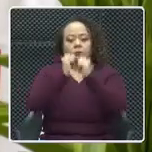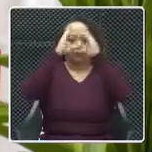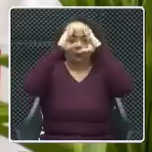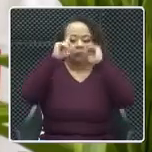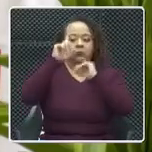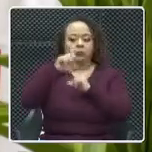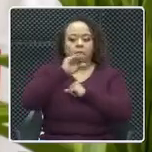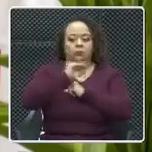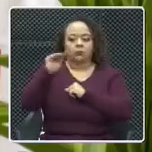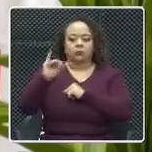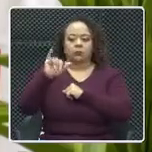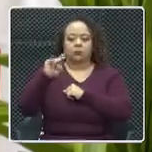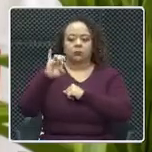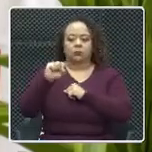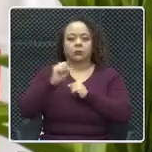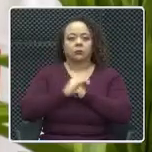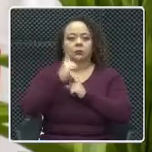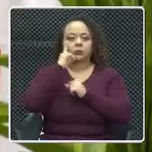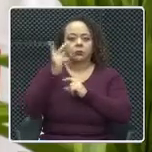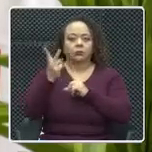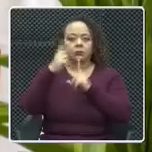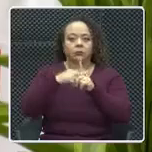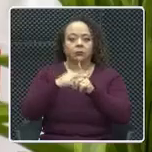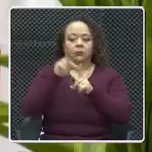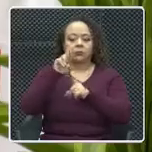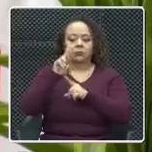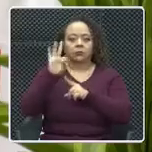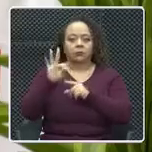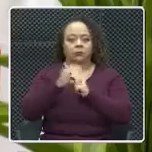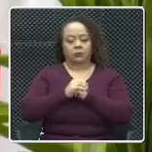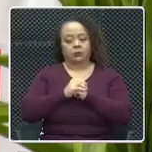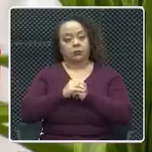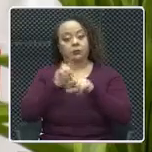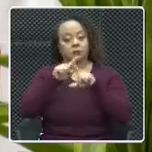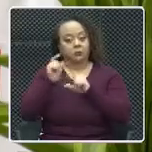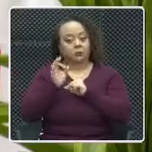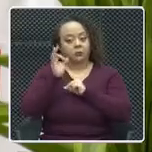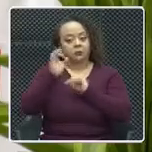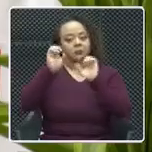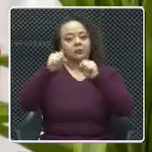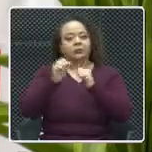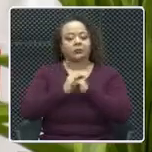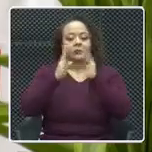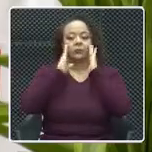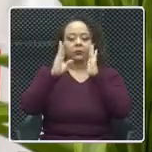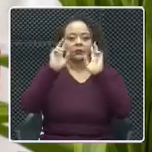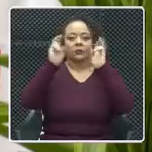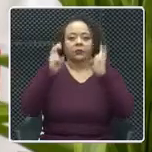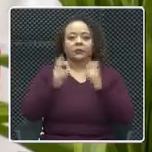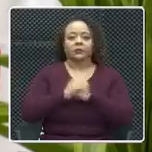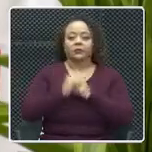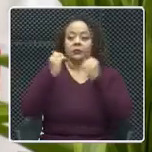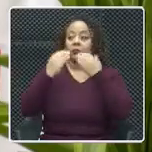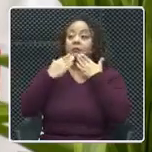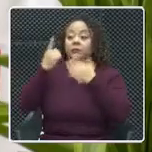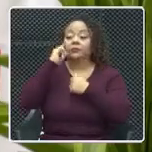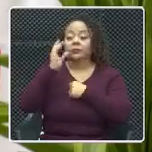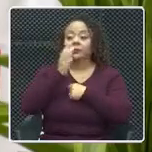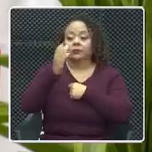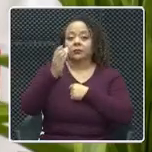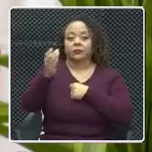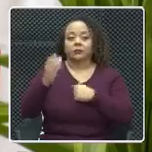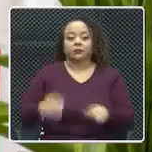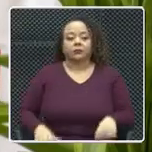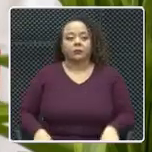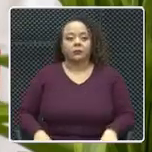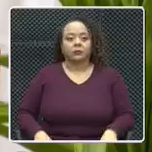de trasladar al Instituto Nacional de Seguros para aplicación de la ART. Pero próximamente podemos estar abordando el tema. Muchísimas gracias por la